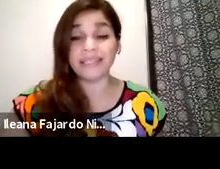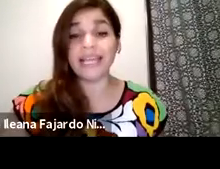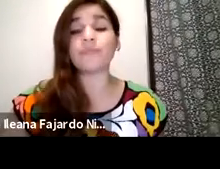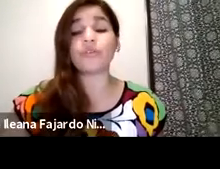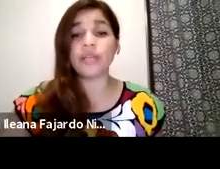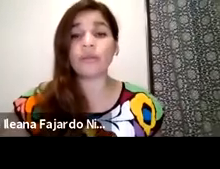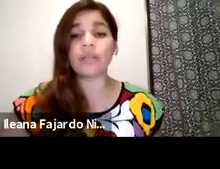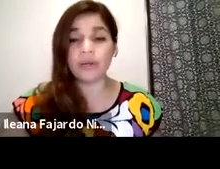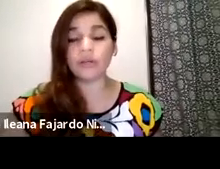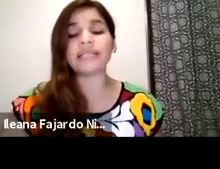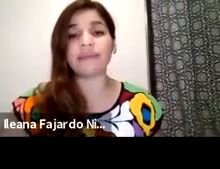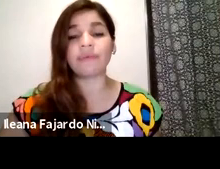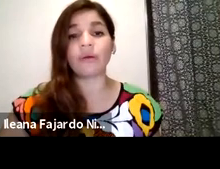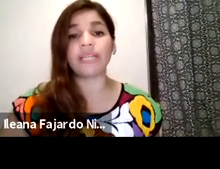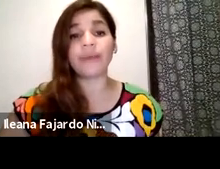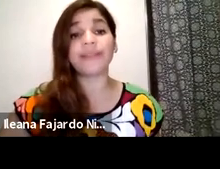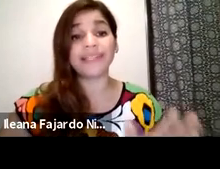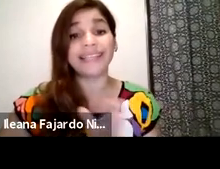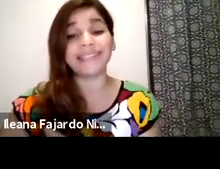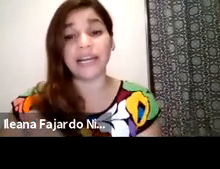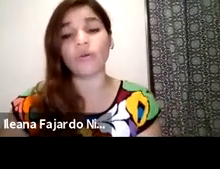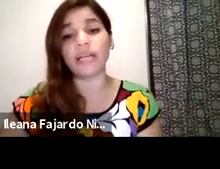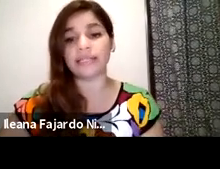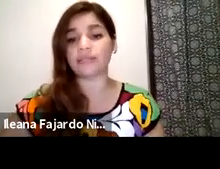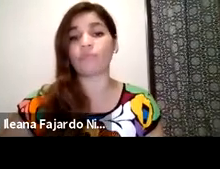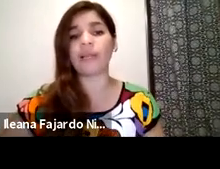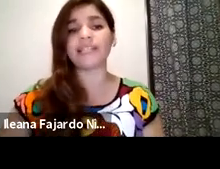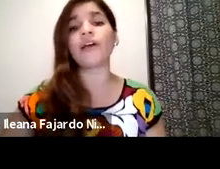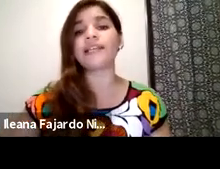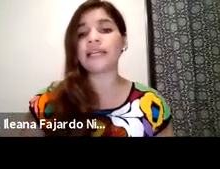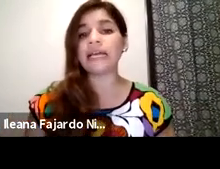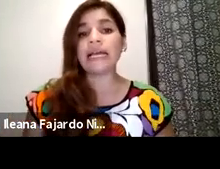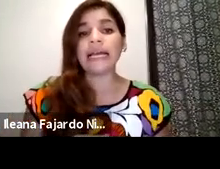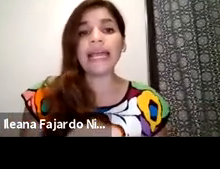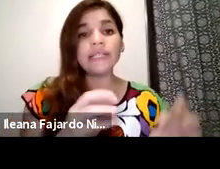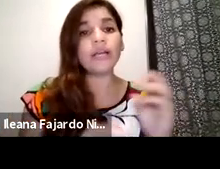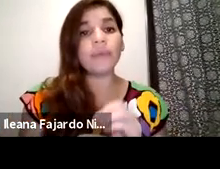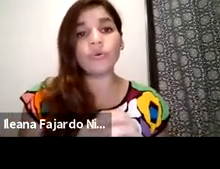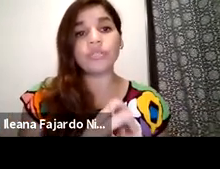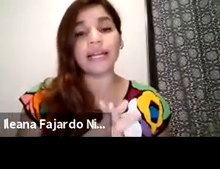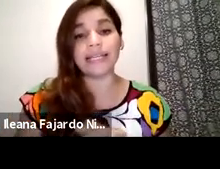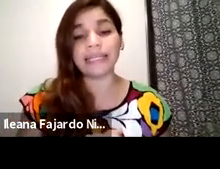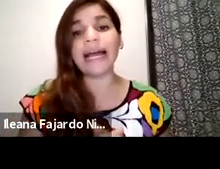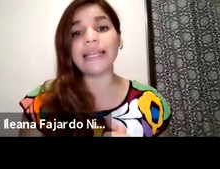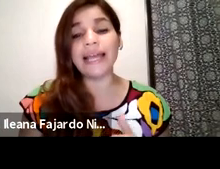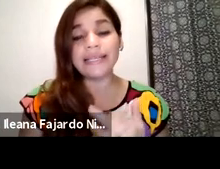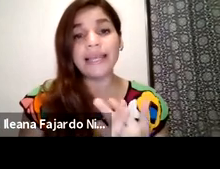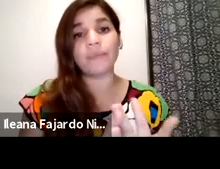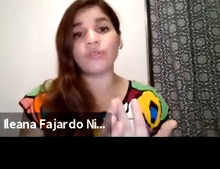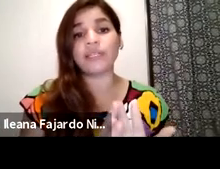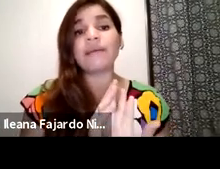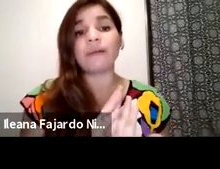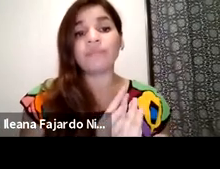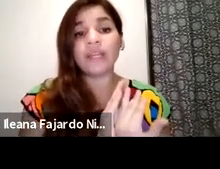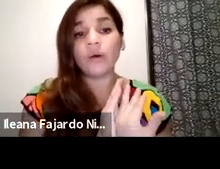prácticamente 16% de personas que viven con diabetes que desarrollan estas complicaciones. ¿Qué es lo que me gusta resaltar de